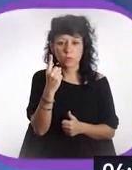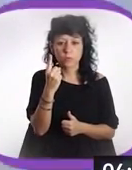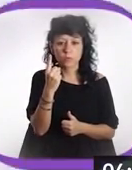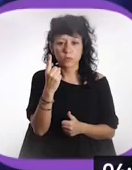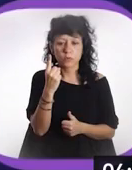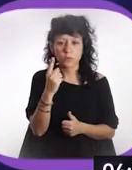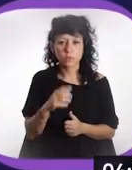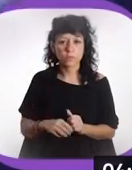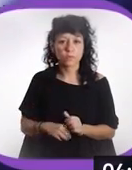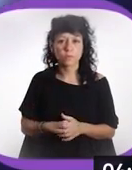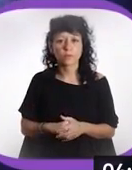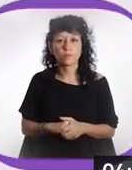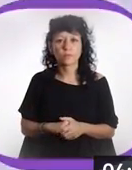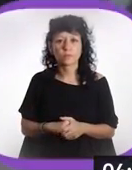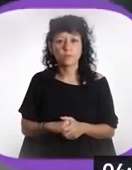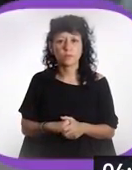¡Uno!